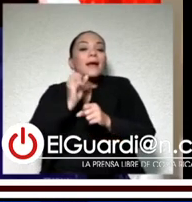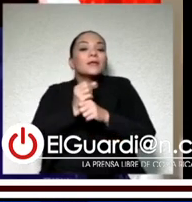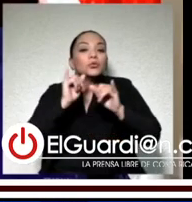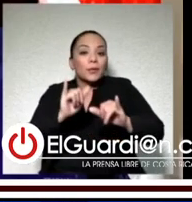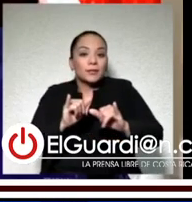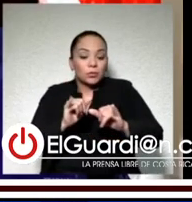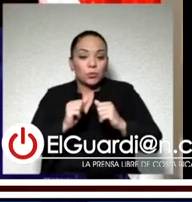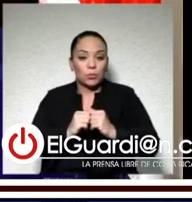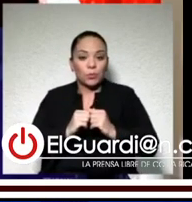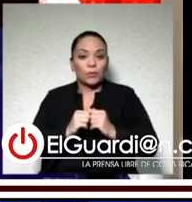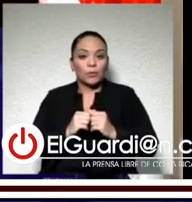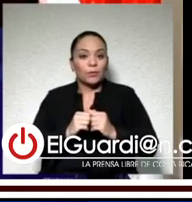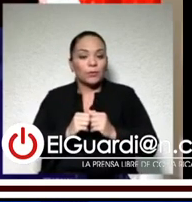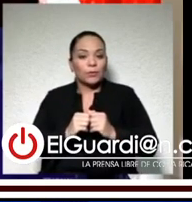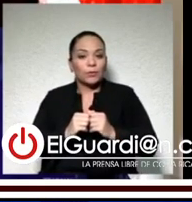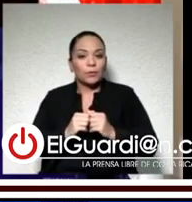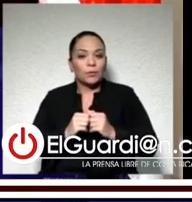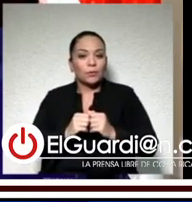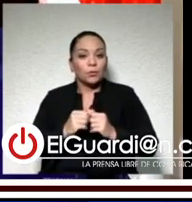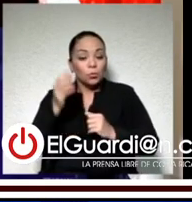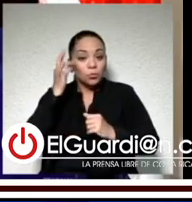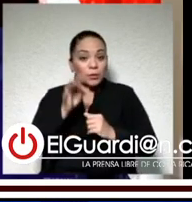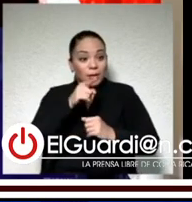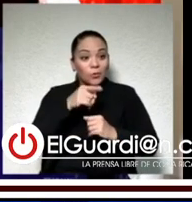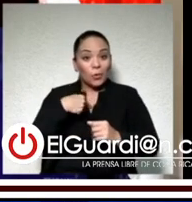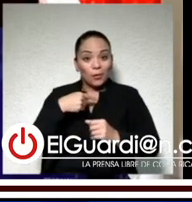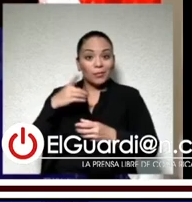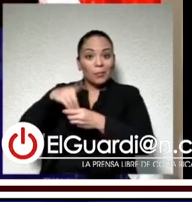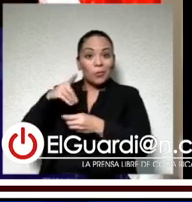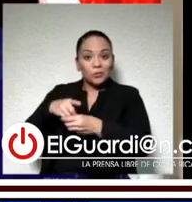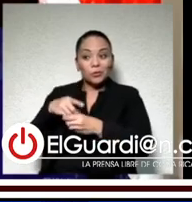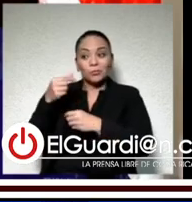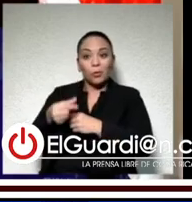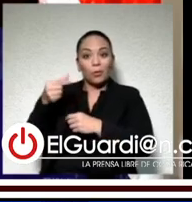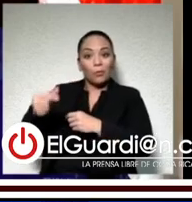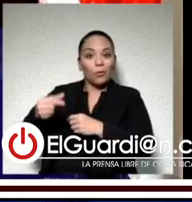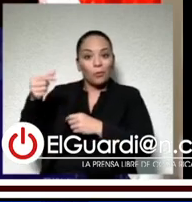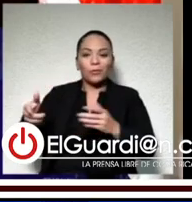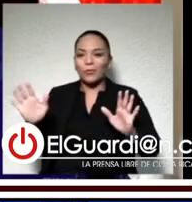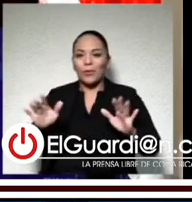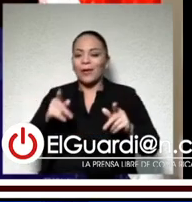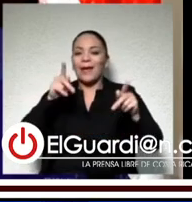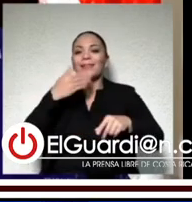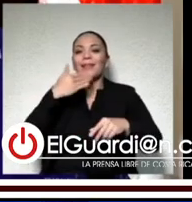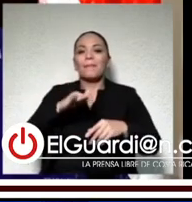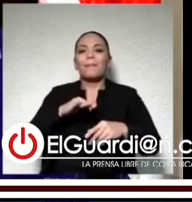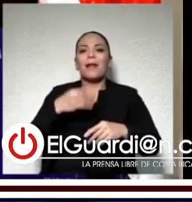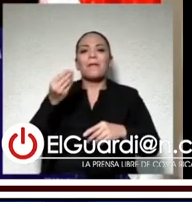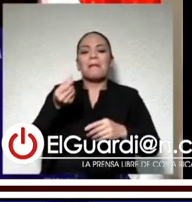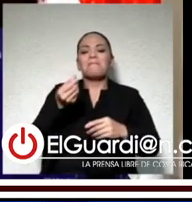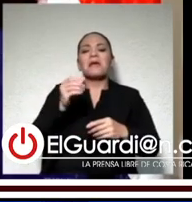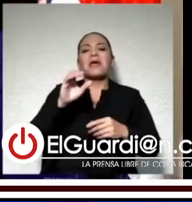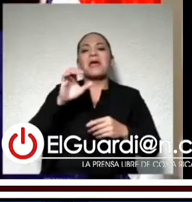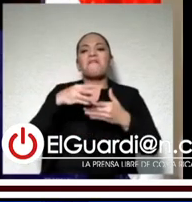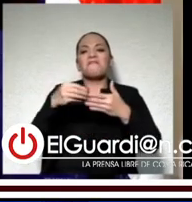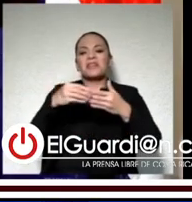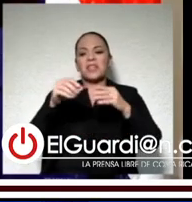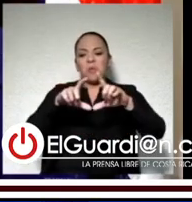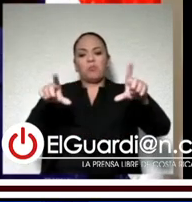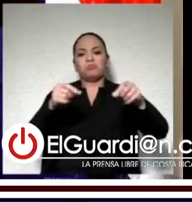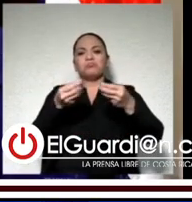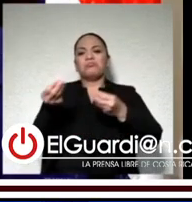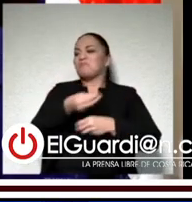maldad, hubiera hecho depósitos o simples, ¿no? O la gente mala va y da la plata en efectivo.